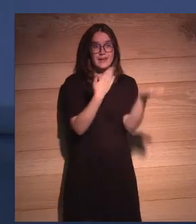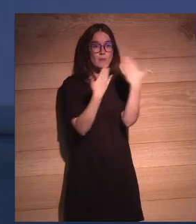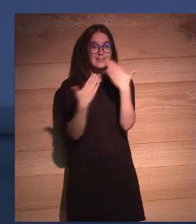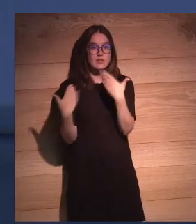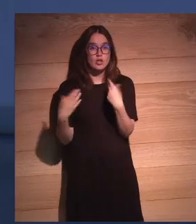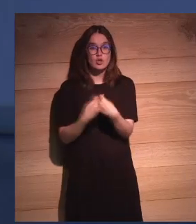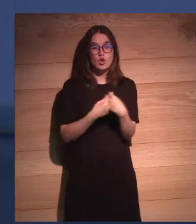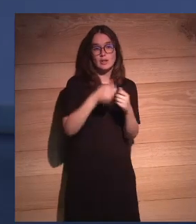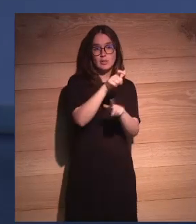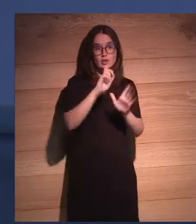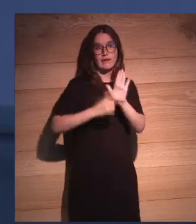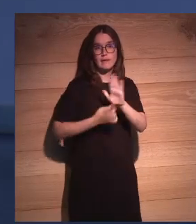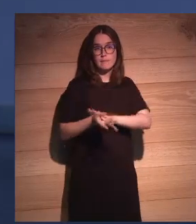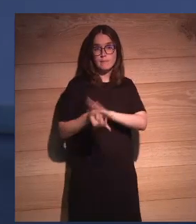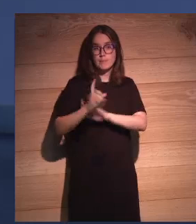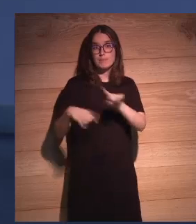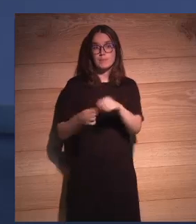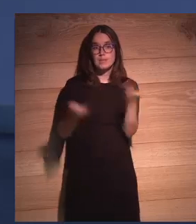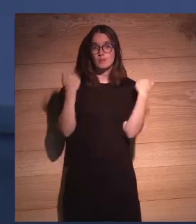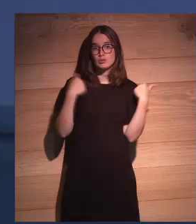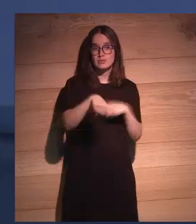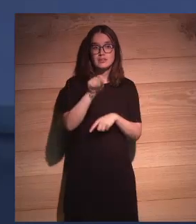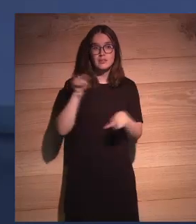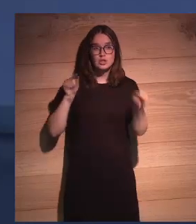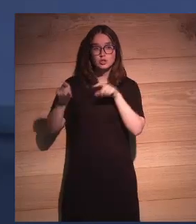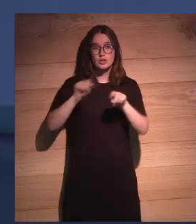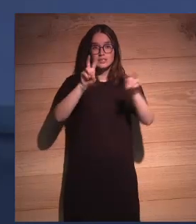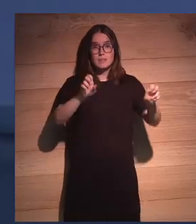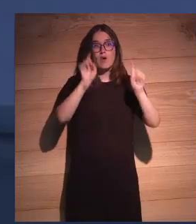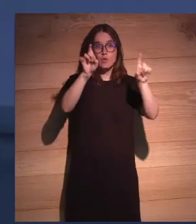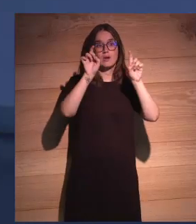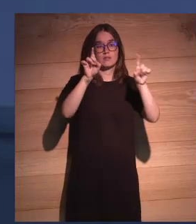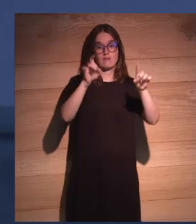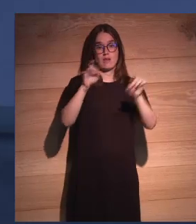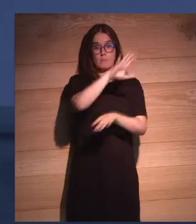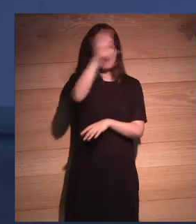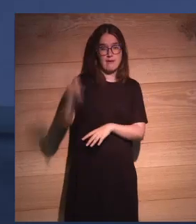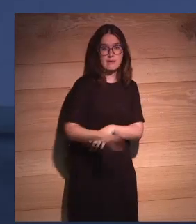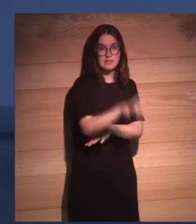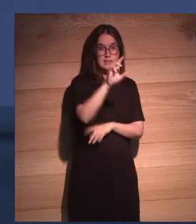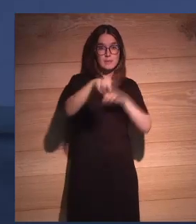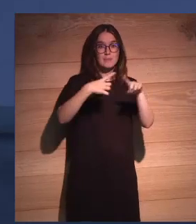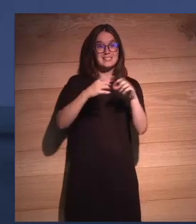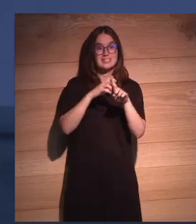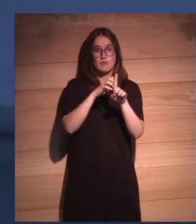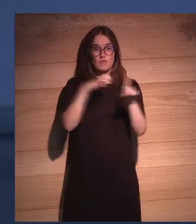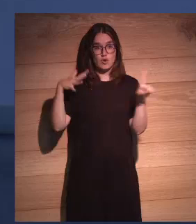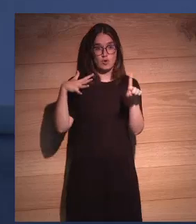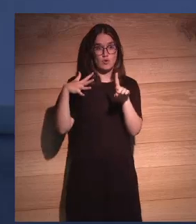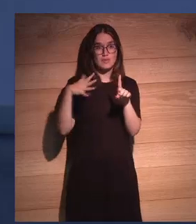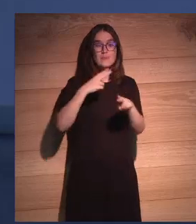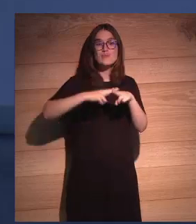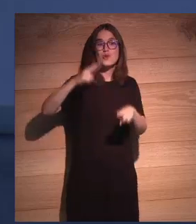con los legisladores y los responsables de las tomas de decisiones en materia educativa en estos países y en este foro